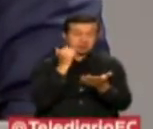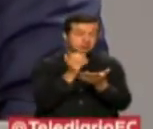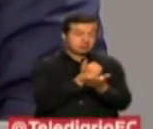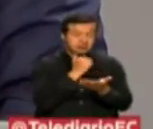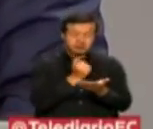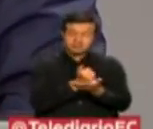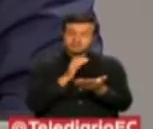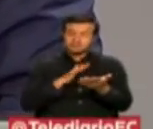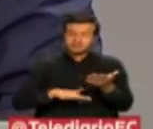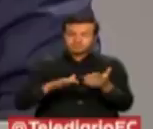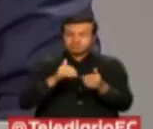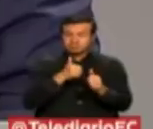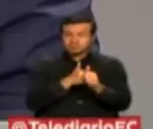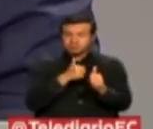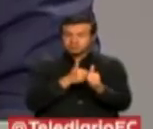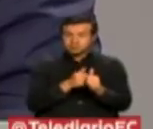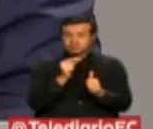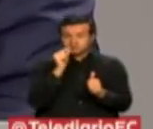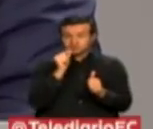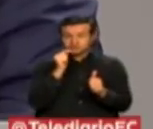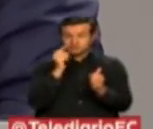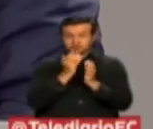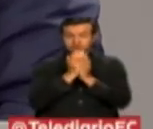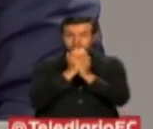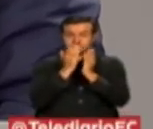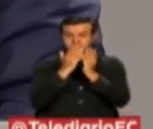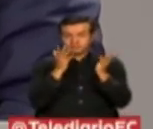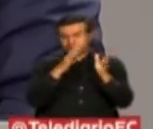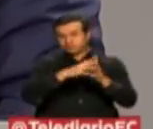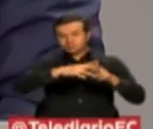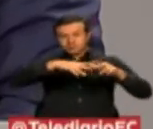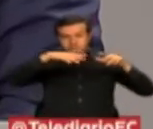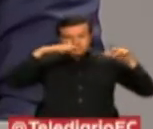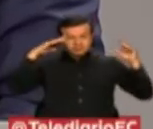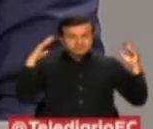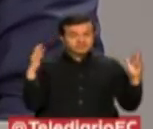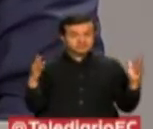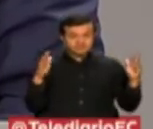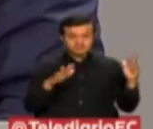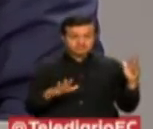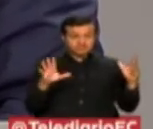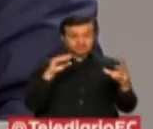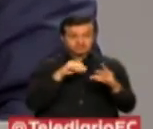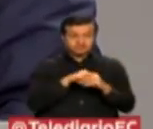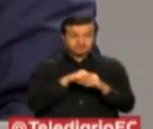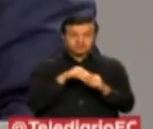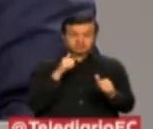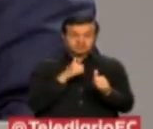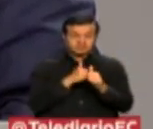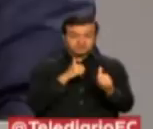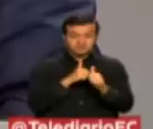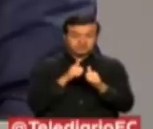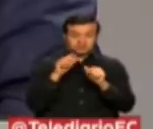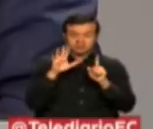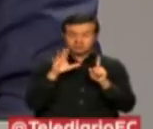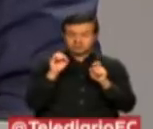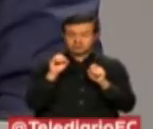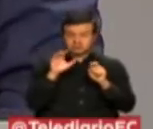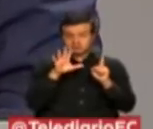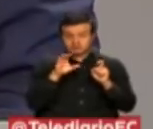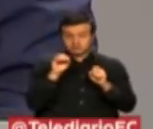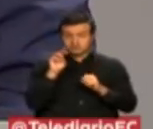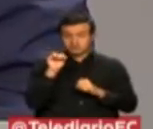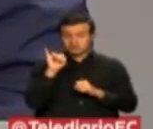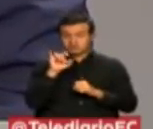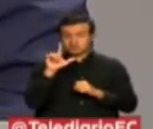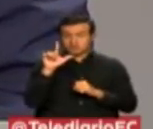Una cercanía, una cantidad de barcos tan grande y una cercanía de apenas 60